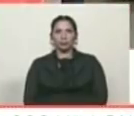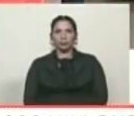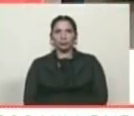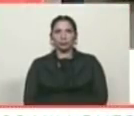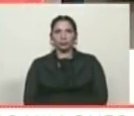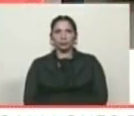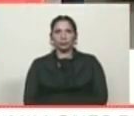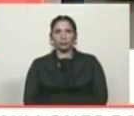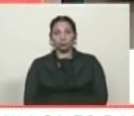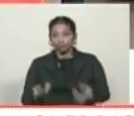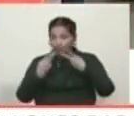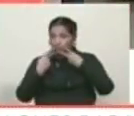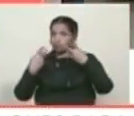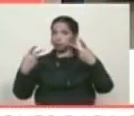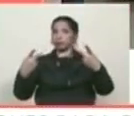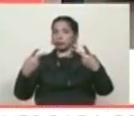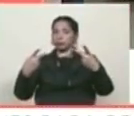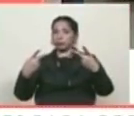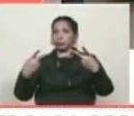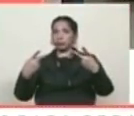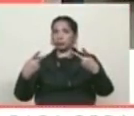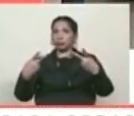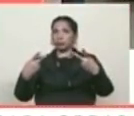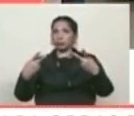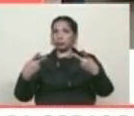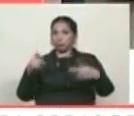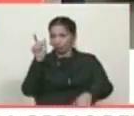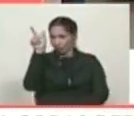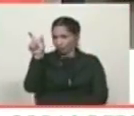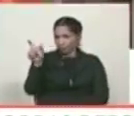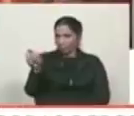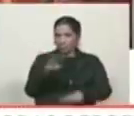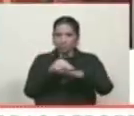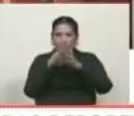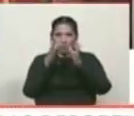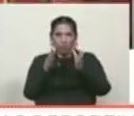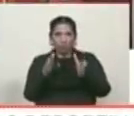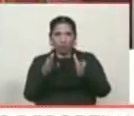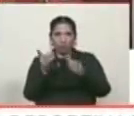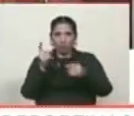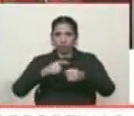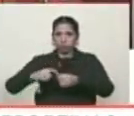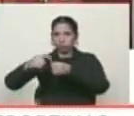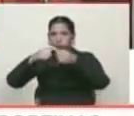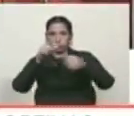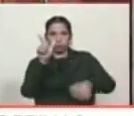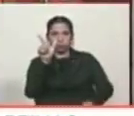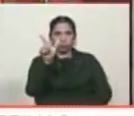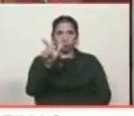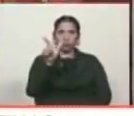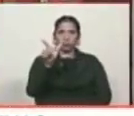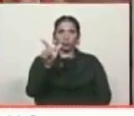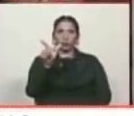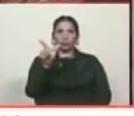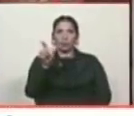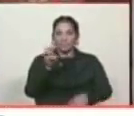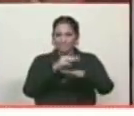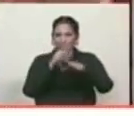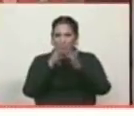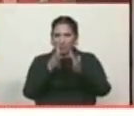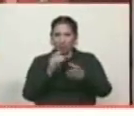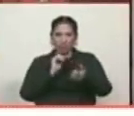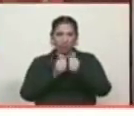Sido el pronunciamiento y las declaraciones de Pedro Infante, integrante de la Dirección Nacional del Partido Socialista Unido de Venezuela.